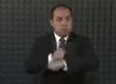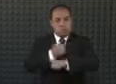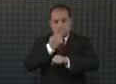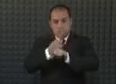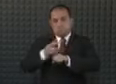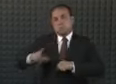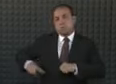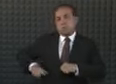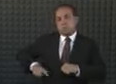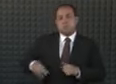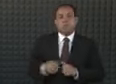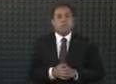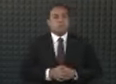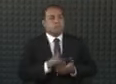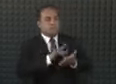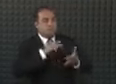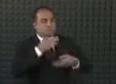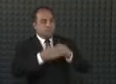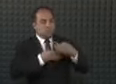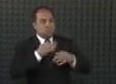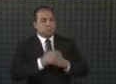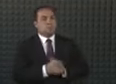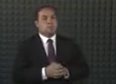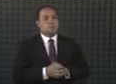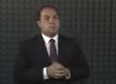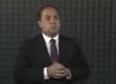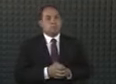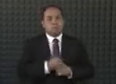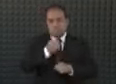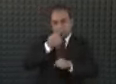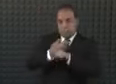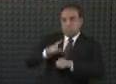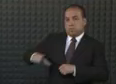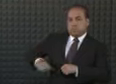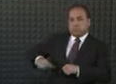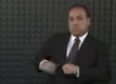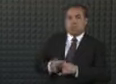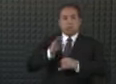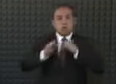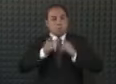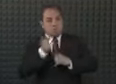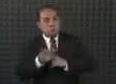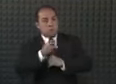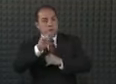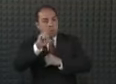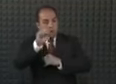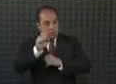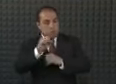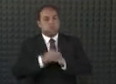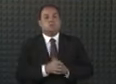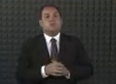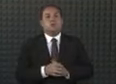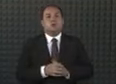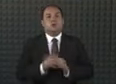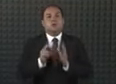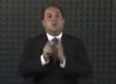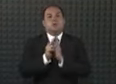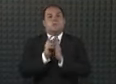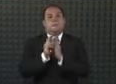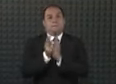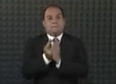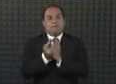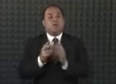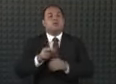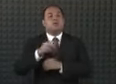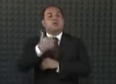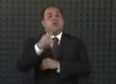Secretaría de Gobierno. Gracias a todos y todas. Secretaría de Gobernación, perdón. La última pregunta es de Carlos Navarro del Heraldo.